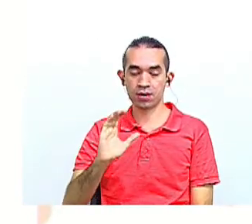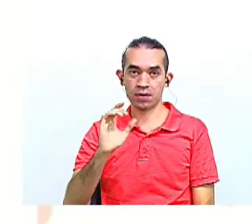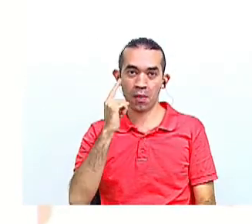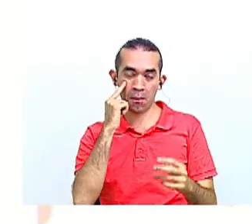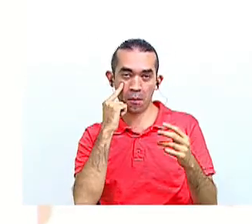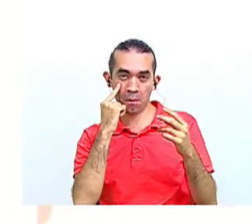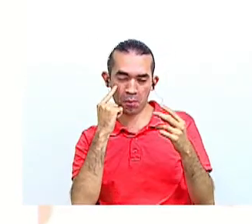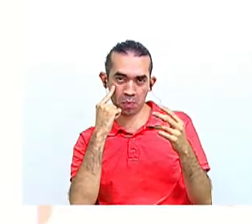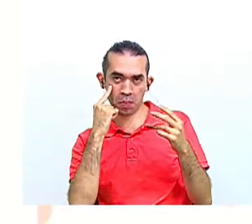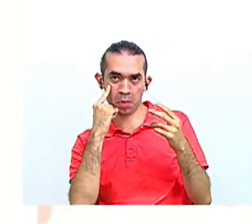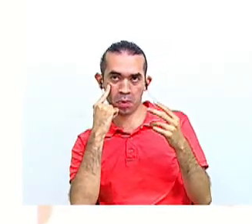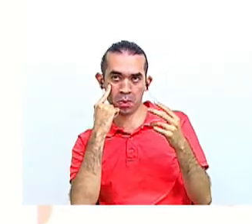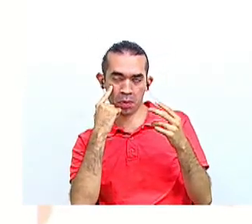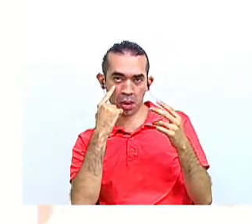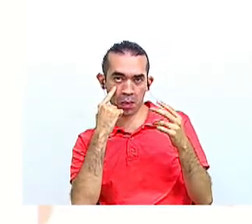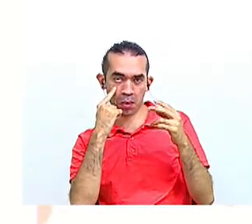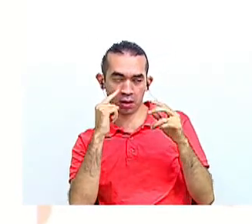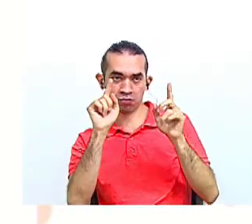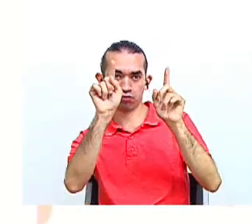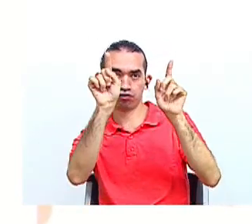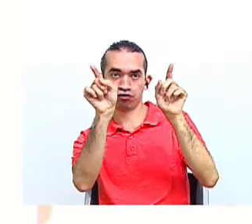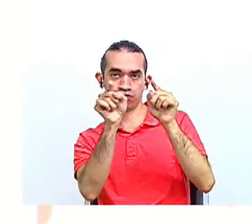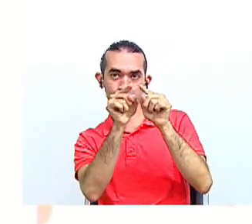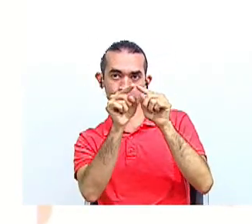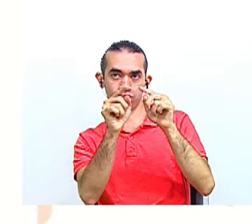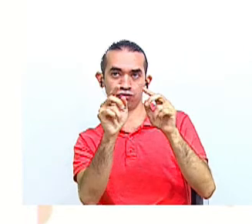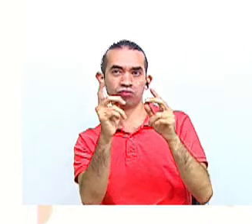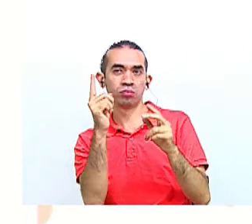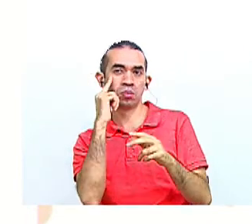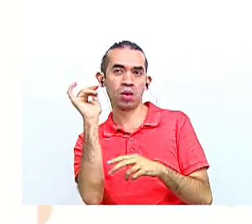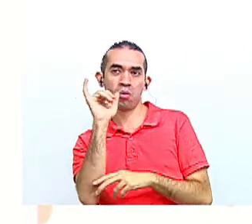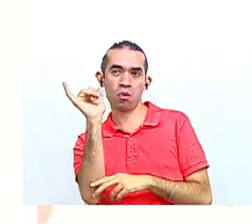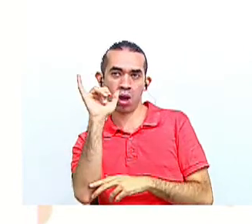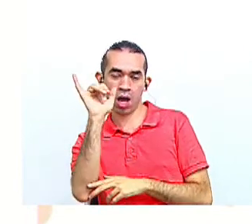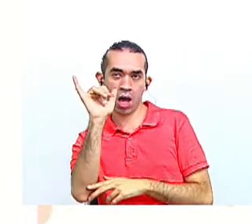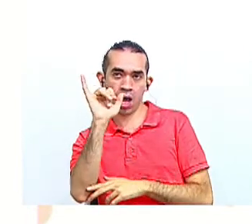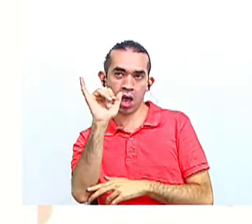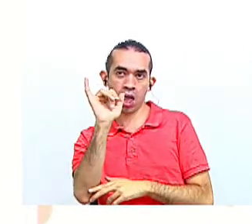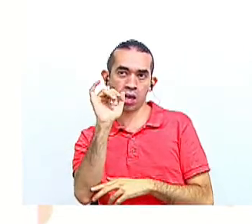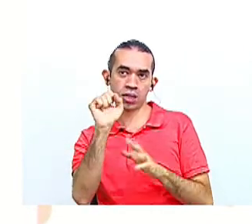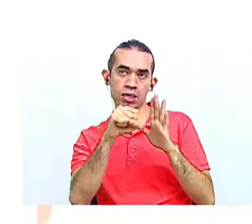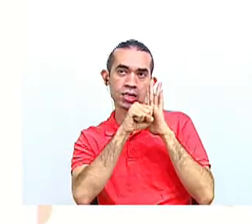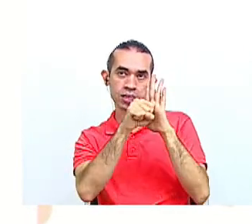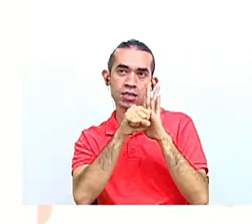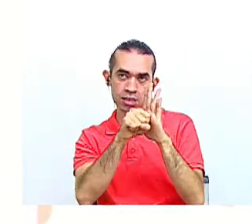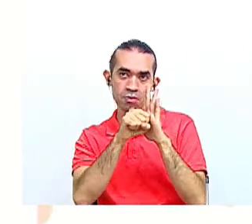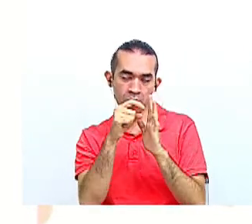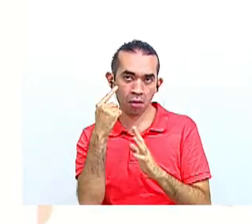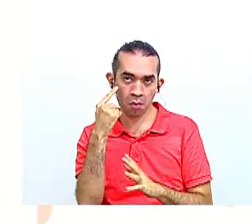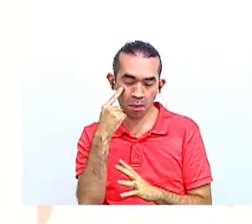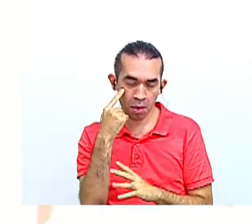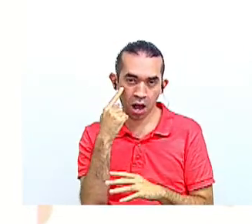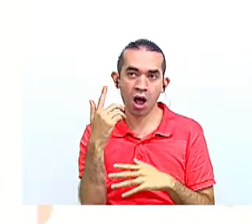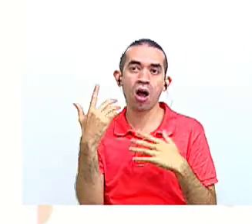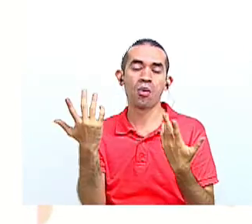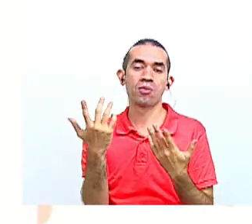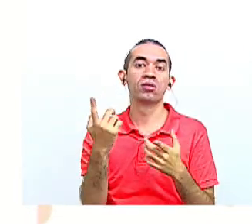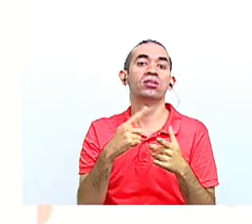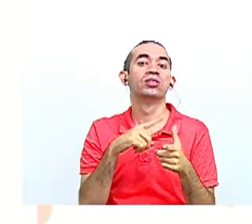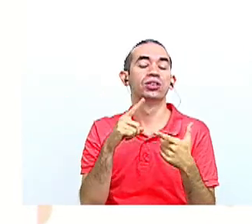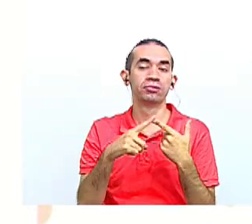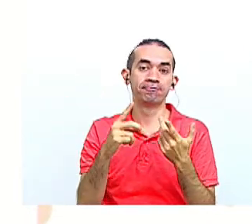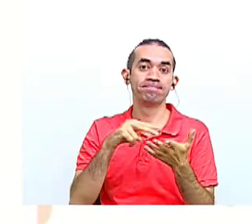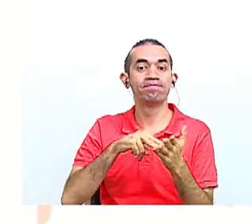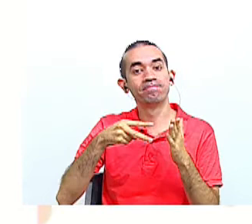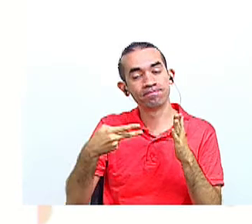el mismo signo. Ambos triángulos tienen la misma simbología. Entonces quiere